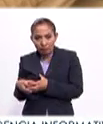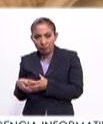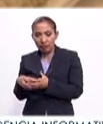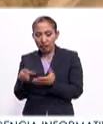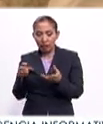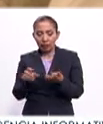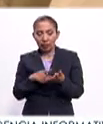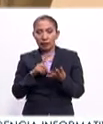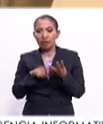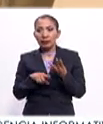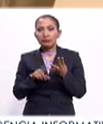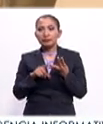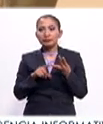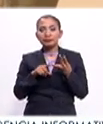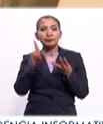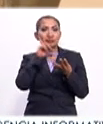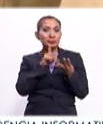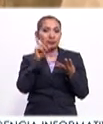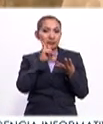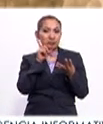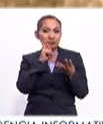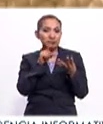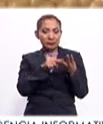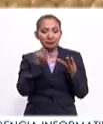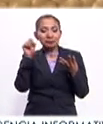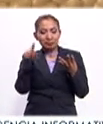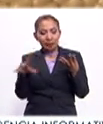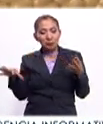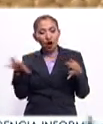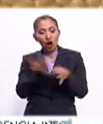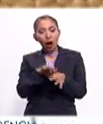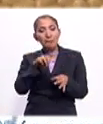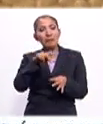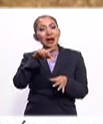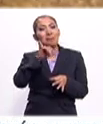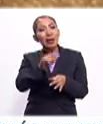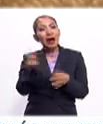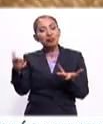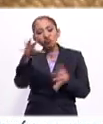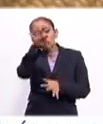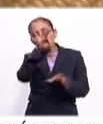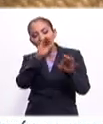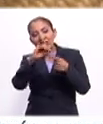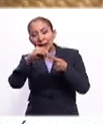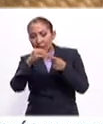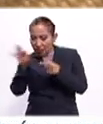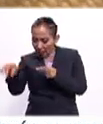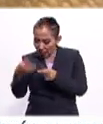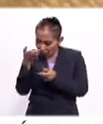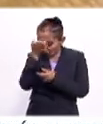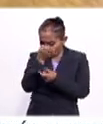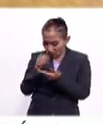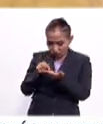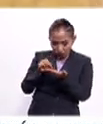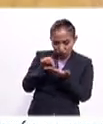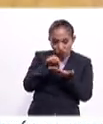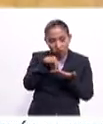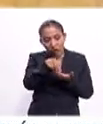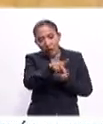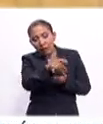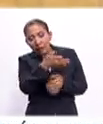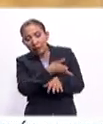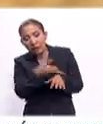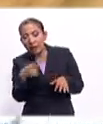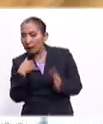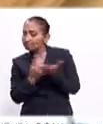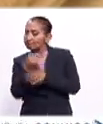milpa. La mujer es parte de la milpa, la mujer selecciona las semillas y determina, la milpa es un